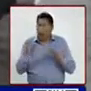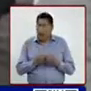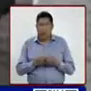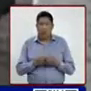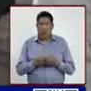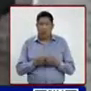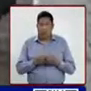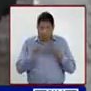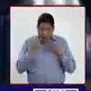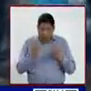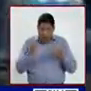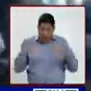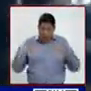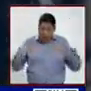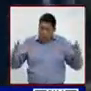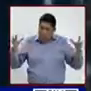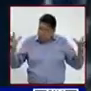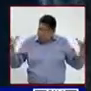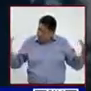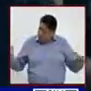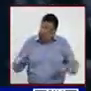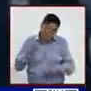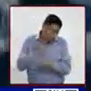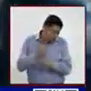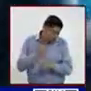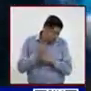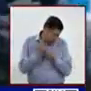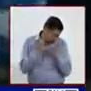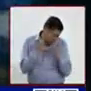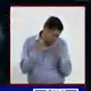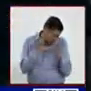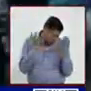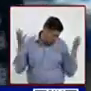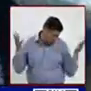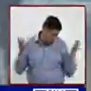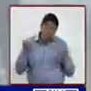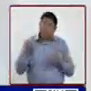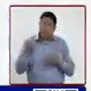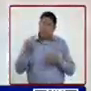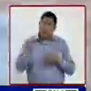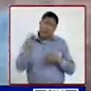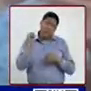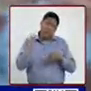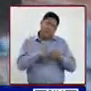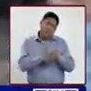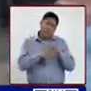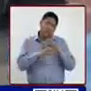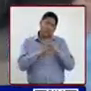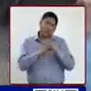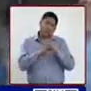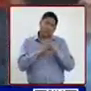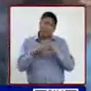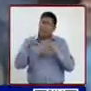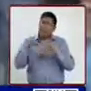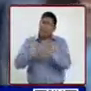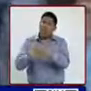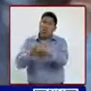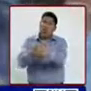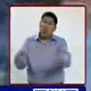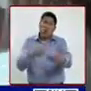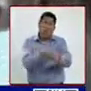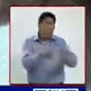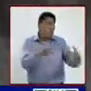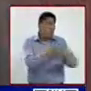han encontrado mercadería de contrabando. Hablamos de cerveza, que se encontraría incluso en un camión, pero también en dormitorios dentro de